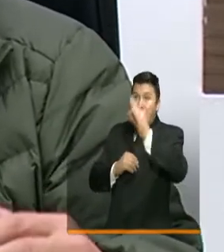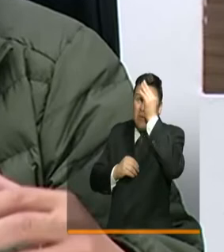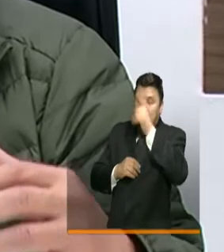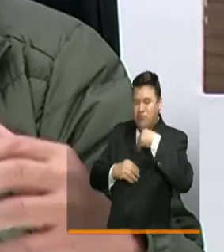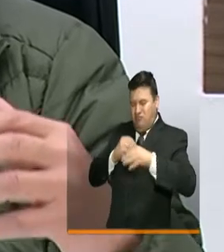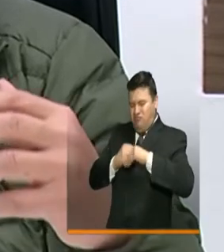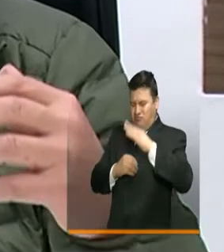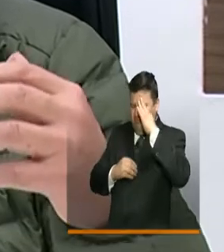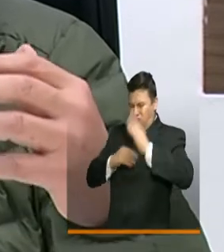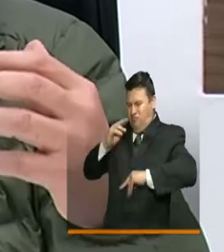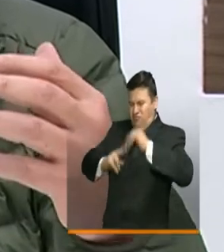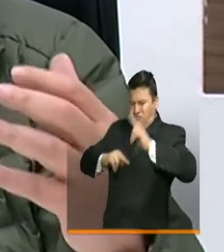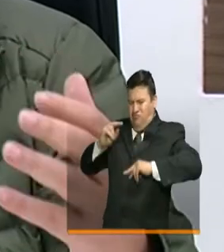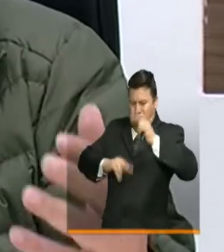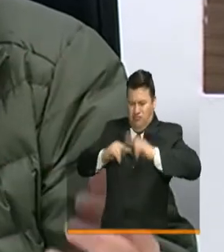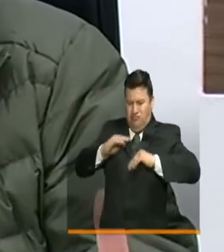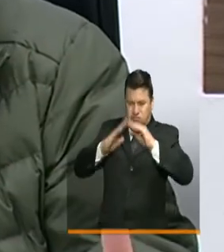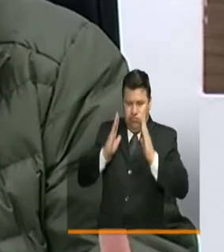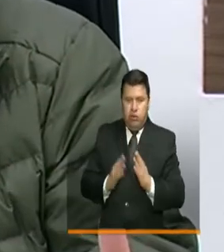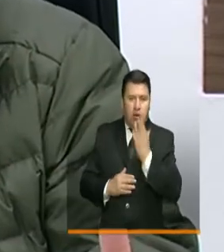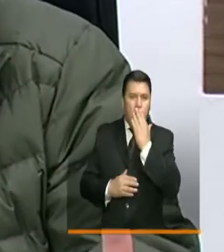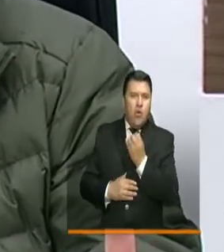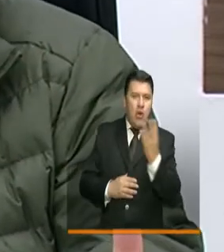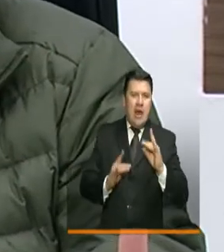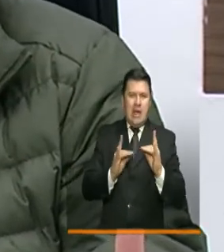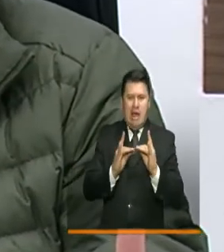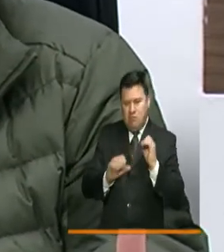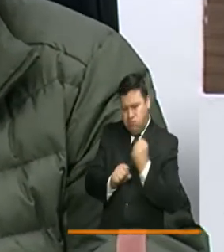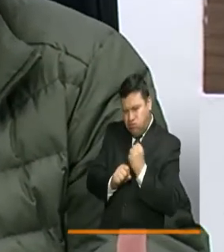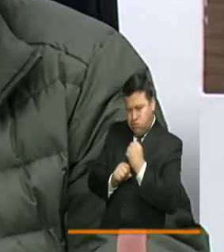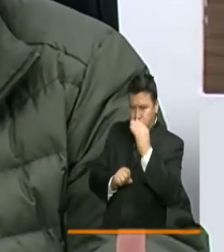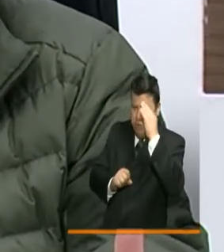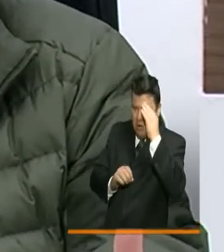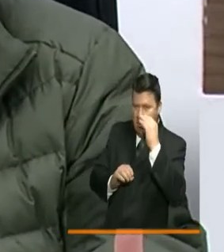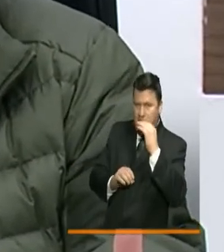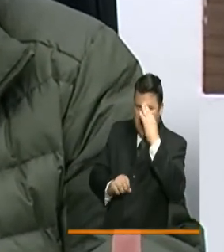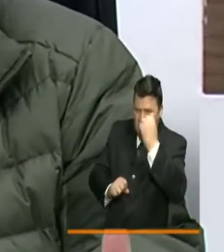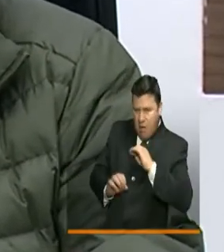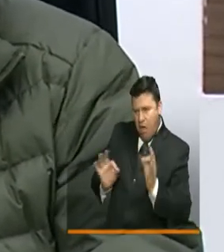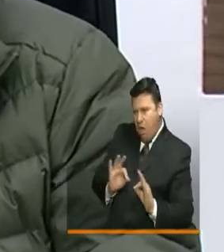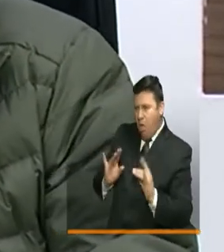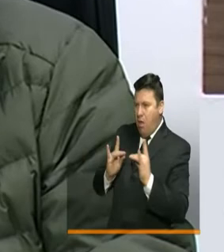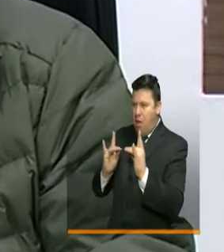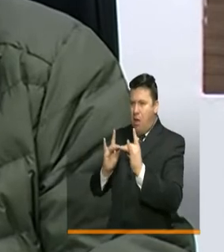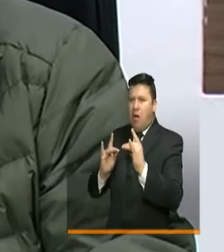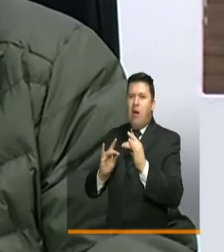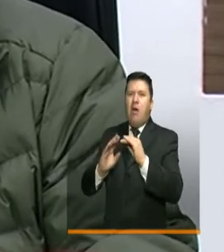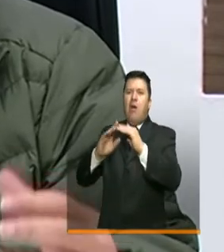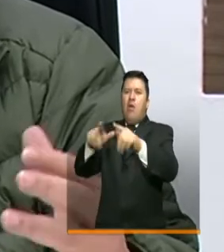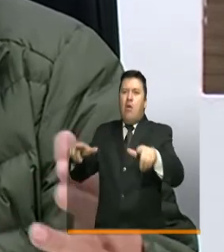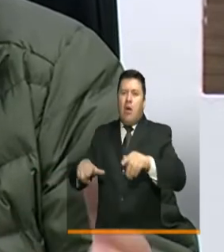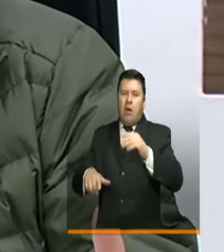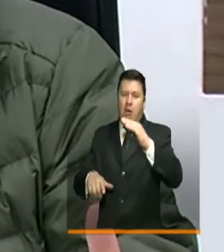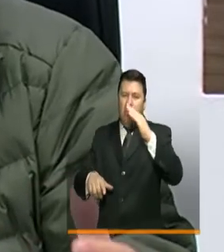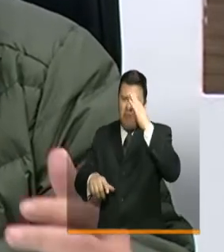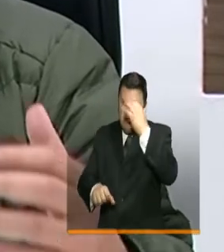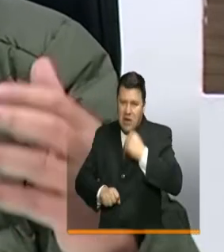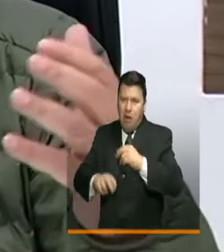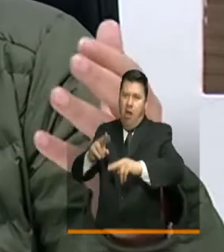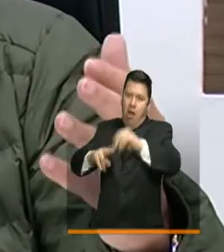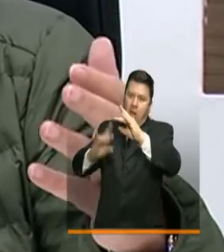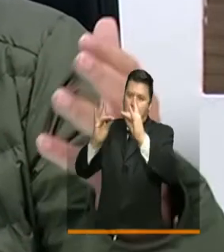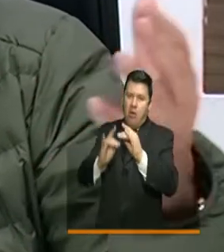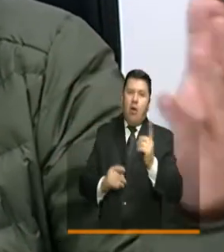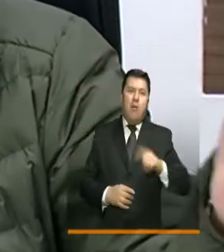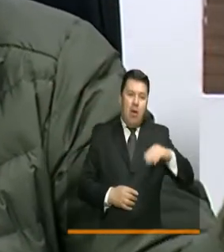Se están disponiendo un número muy importante de camas en distintas instalaciones militares. La Policía Nacional